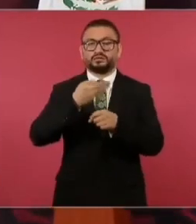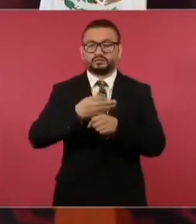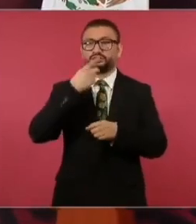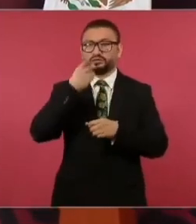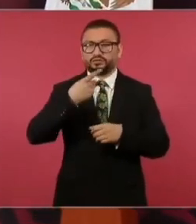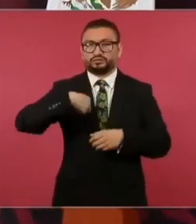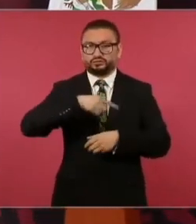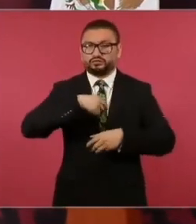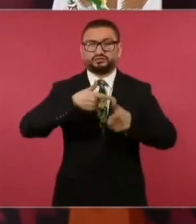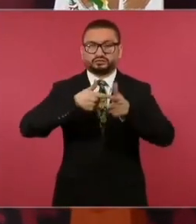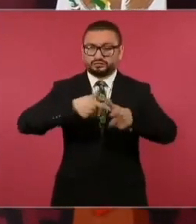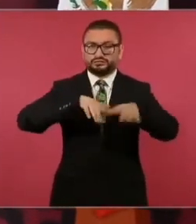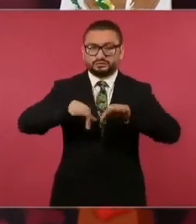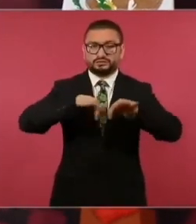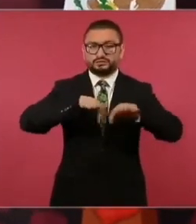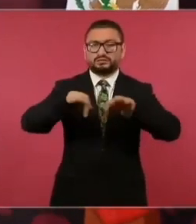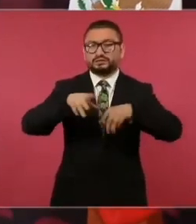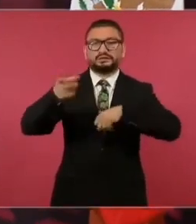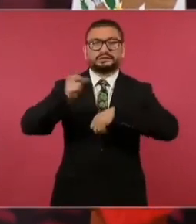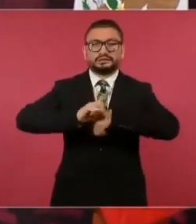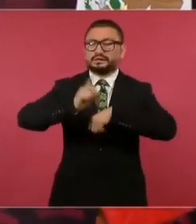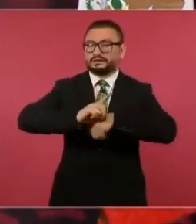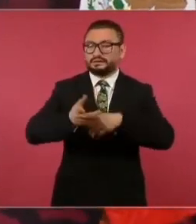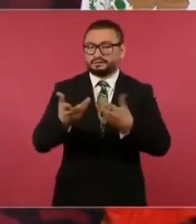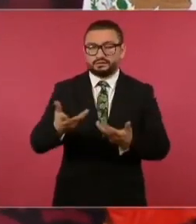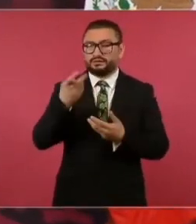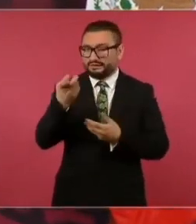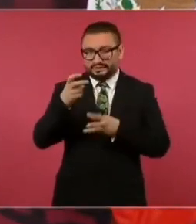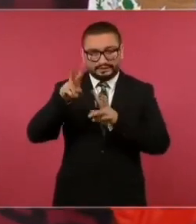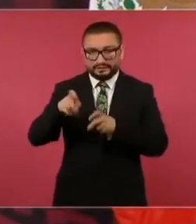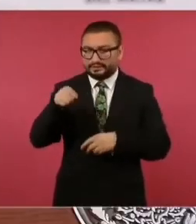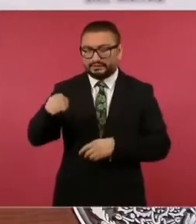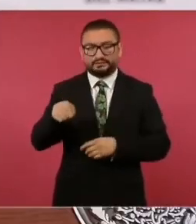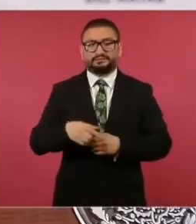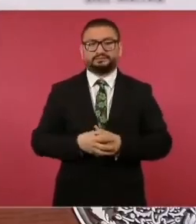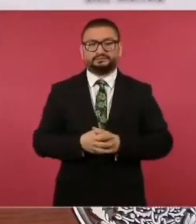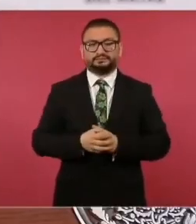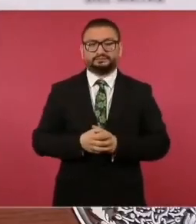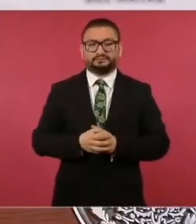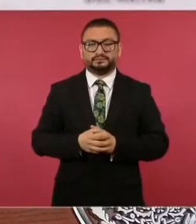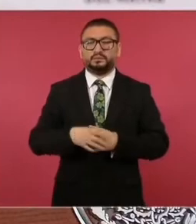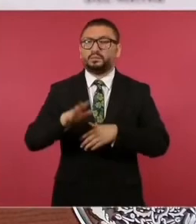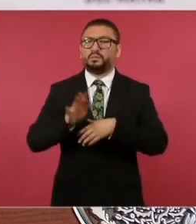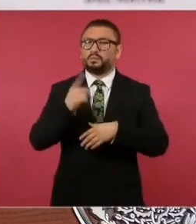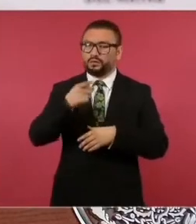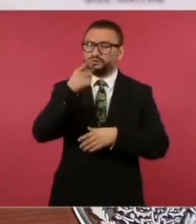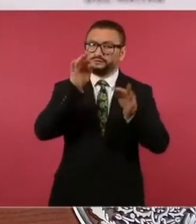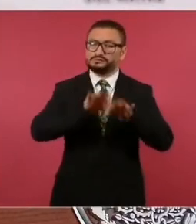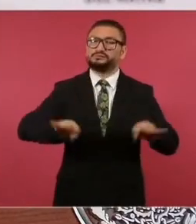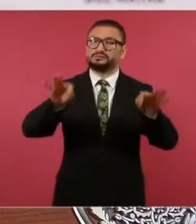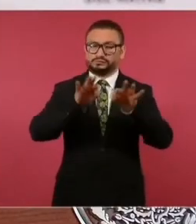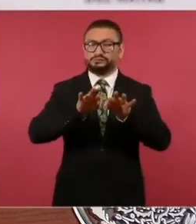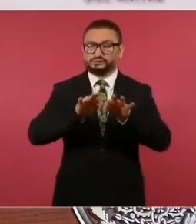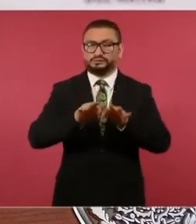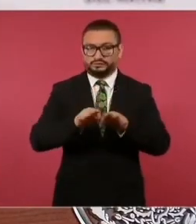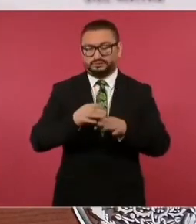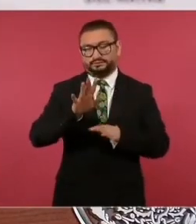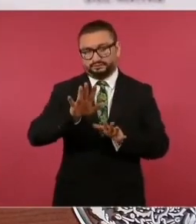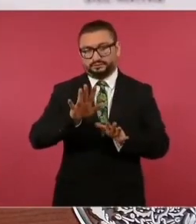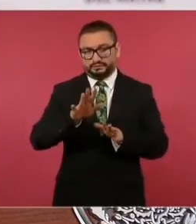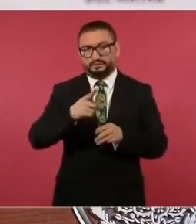Estoy trabajando casi a diario sobre esto, porque se me hace muy importante.